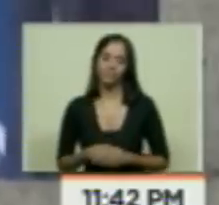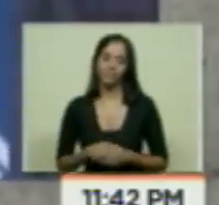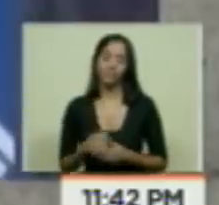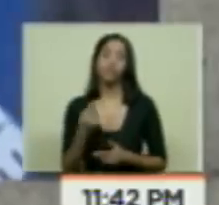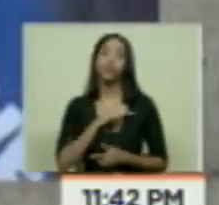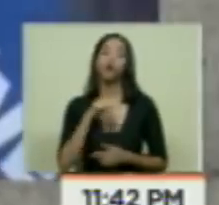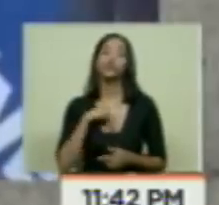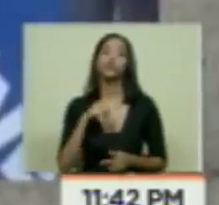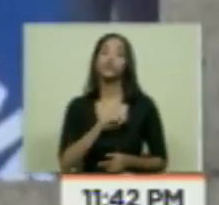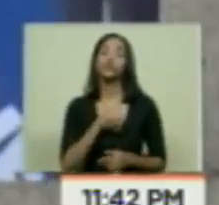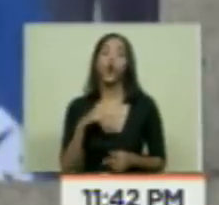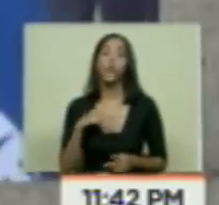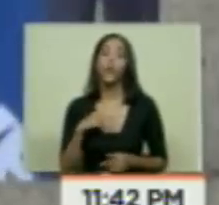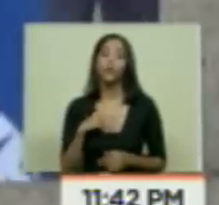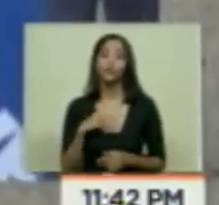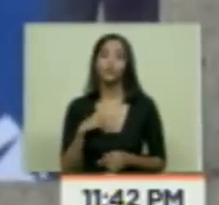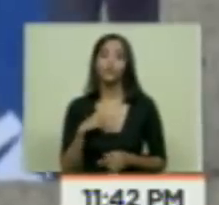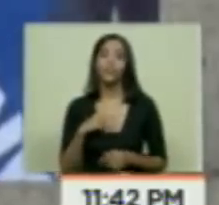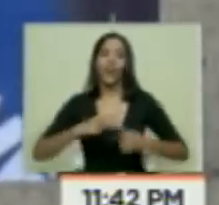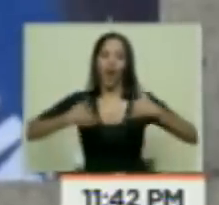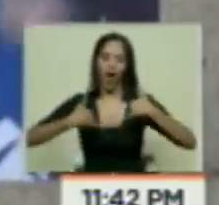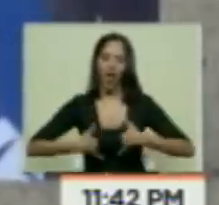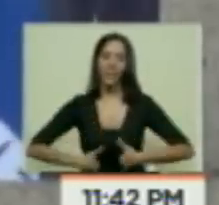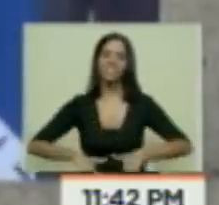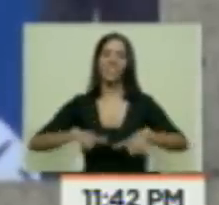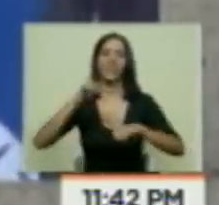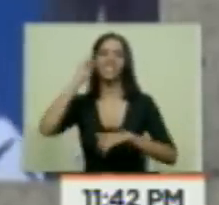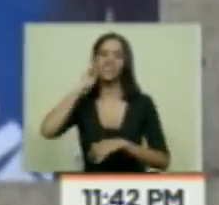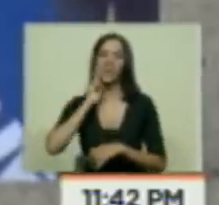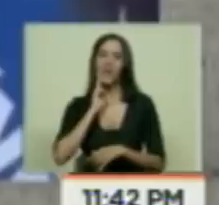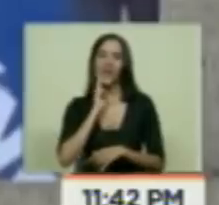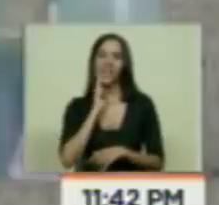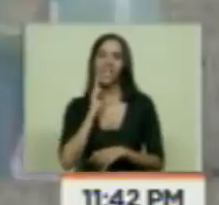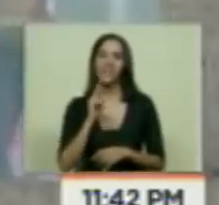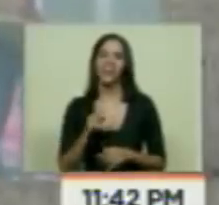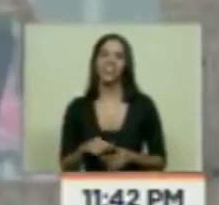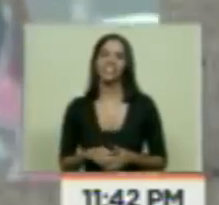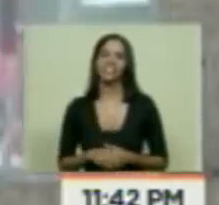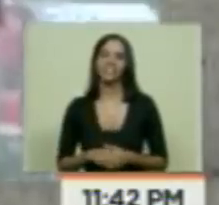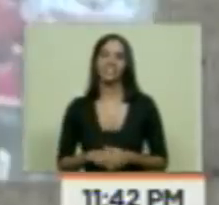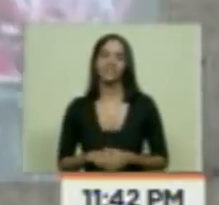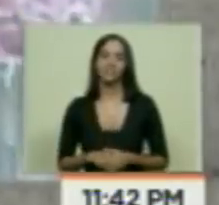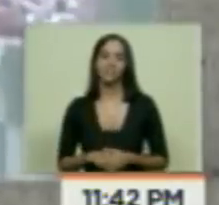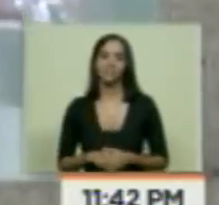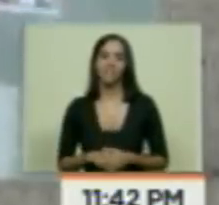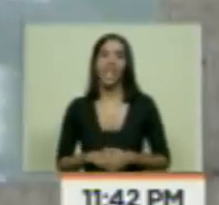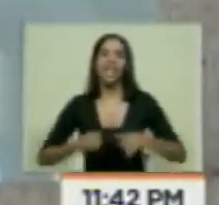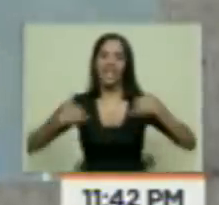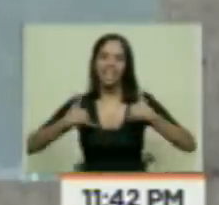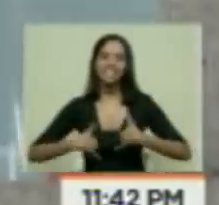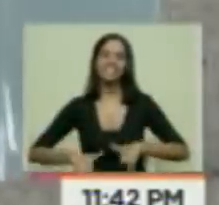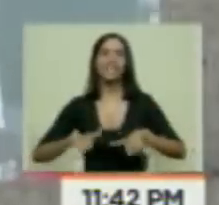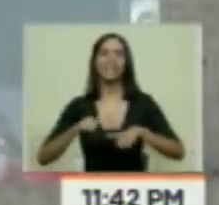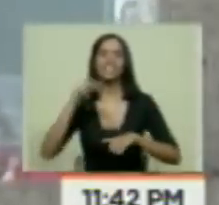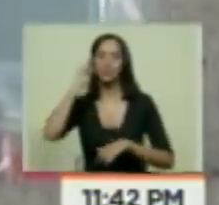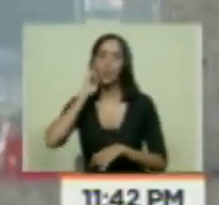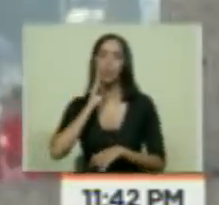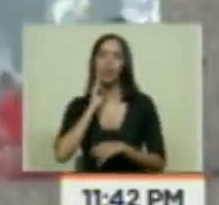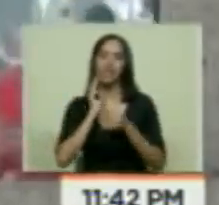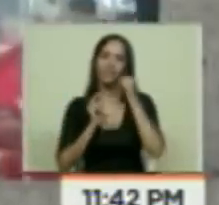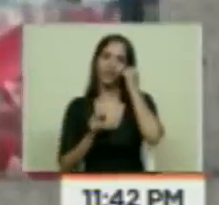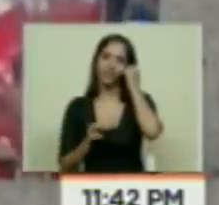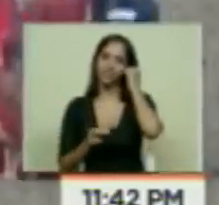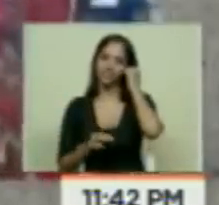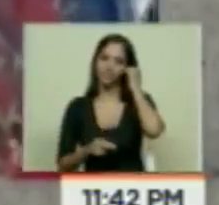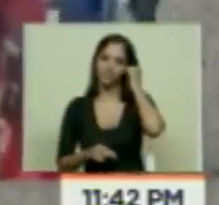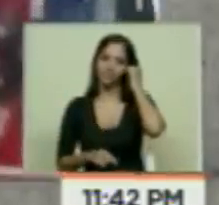Nosotros somos los hijos de Simón Bolívar. Las hijas de Simón Bolívar.